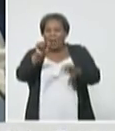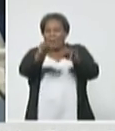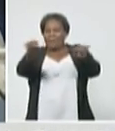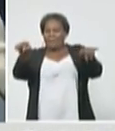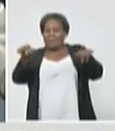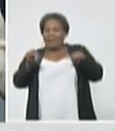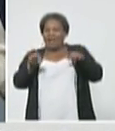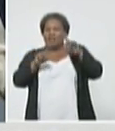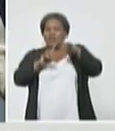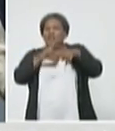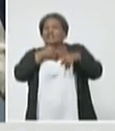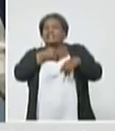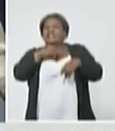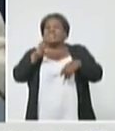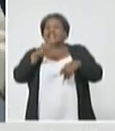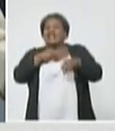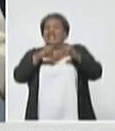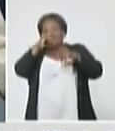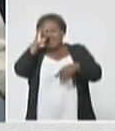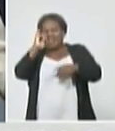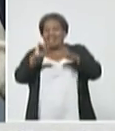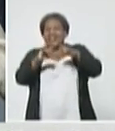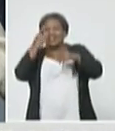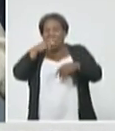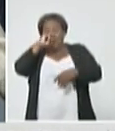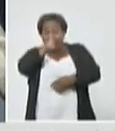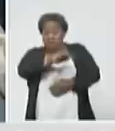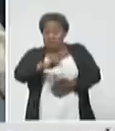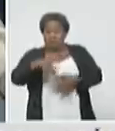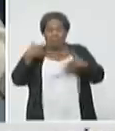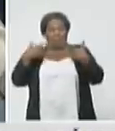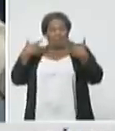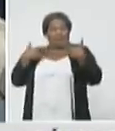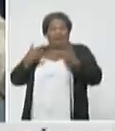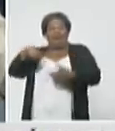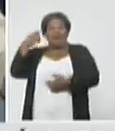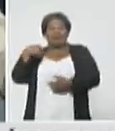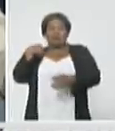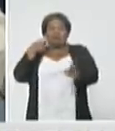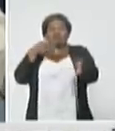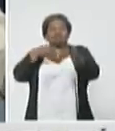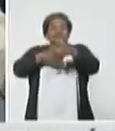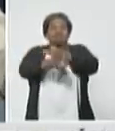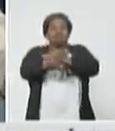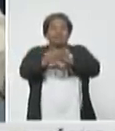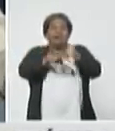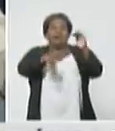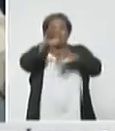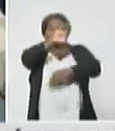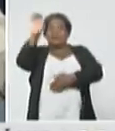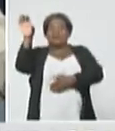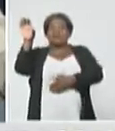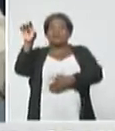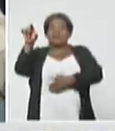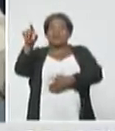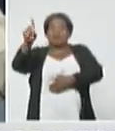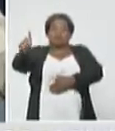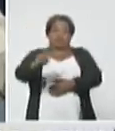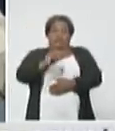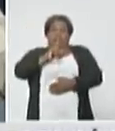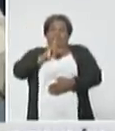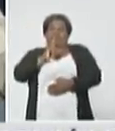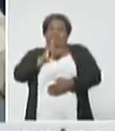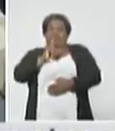regla, los niños esos motivados. Ayer mismo yo iba entrando al ministerio y se me acercó una persona y me dijo,